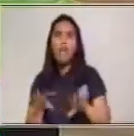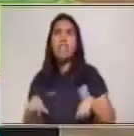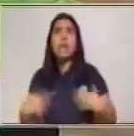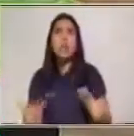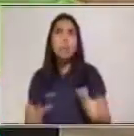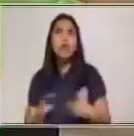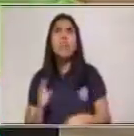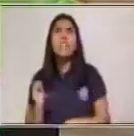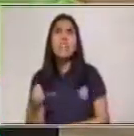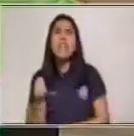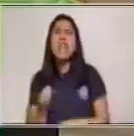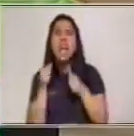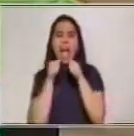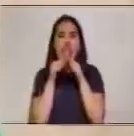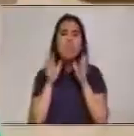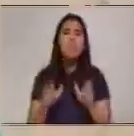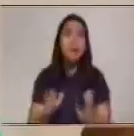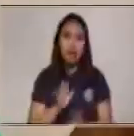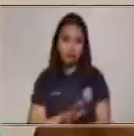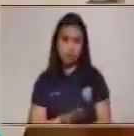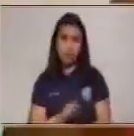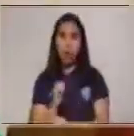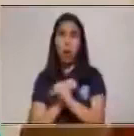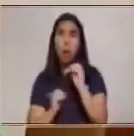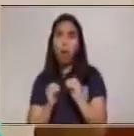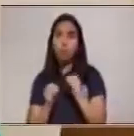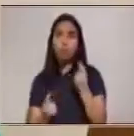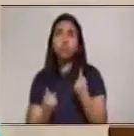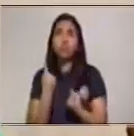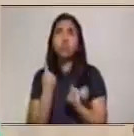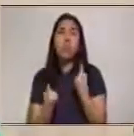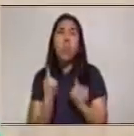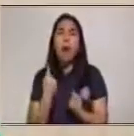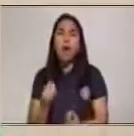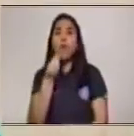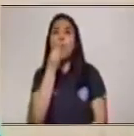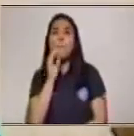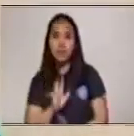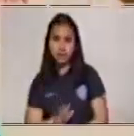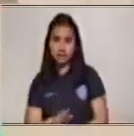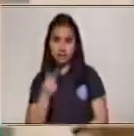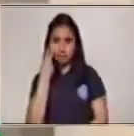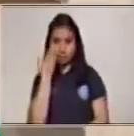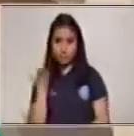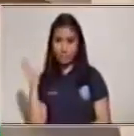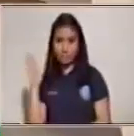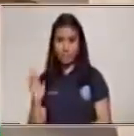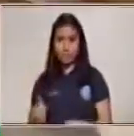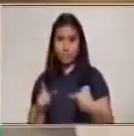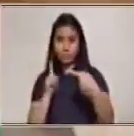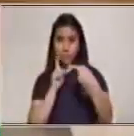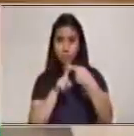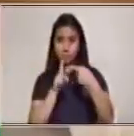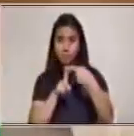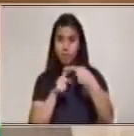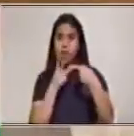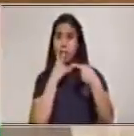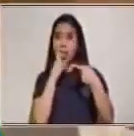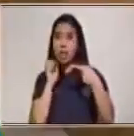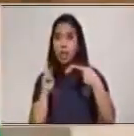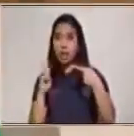a que los herbívoros se alimentan de plantas, los carnívoros se